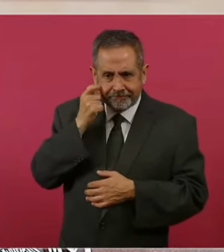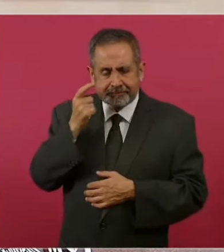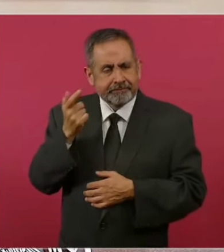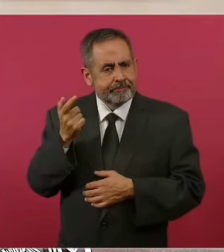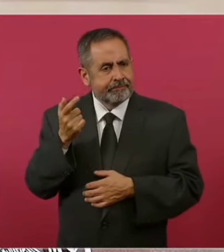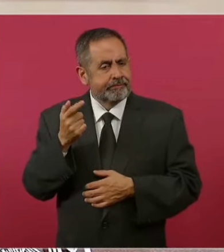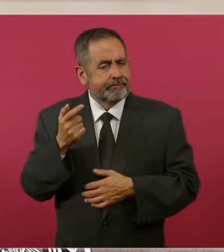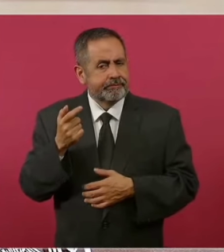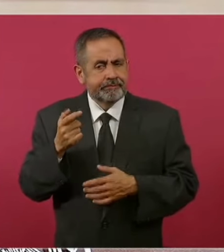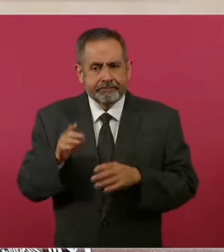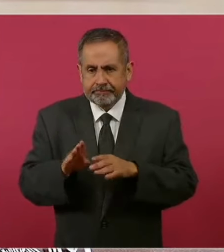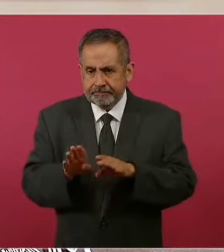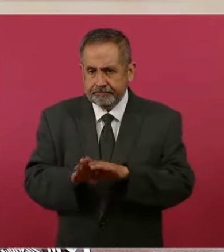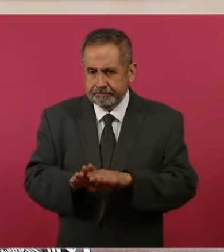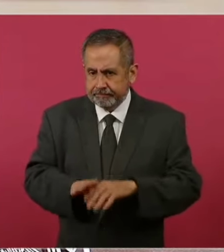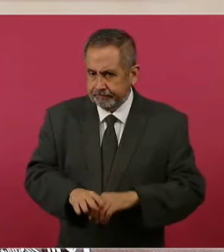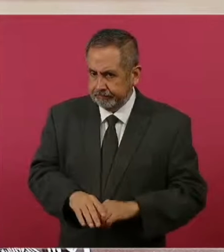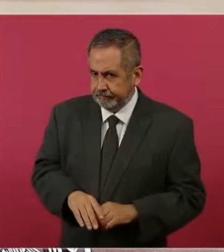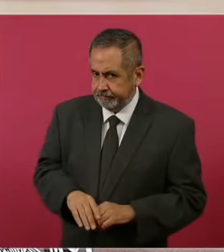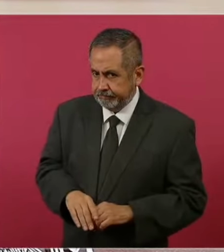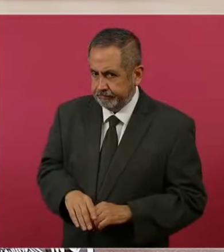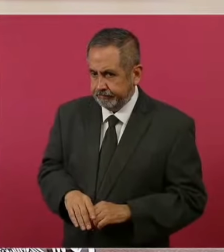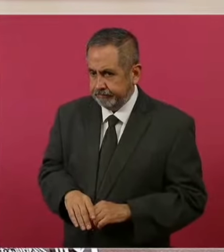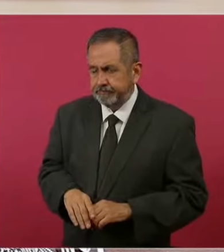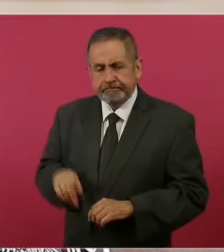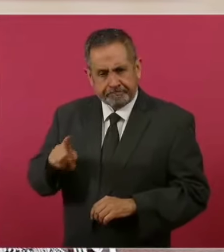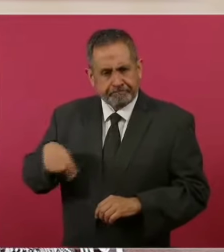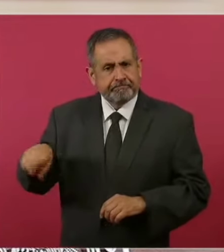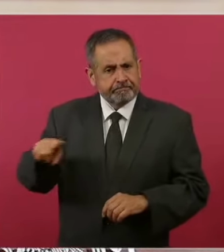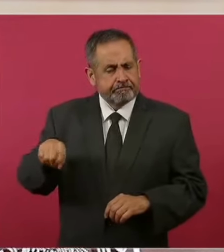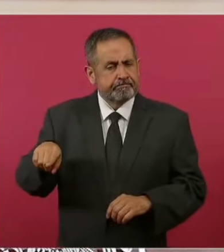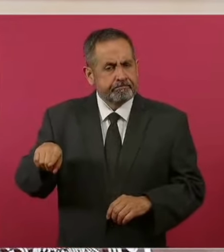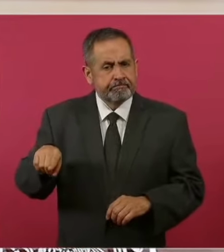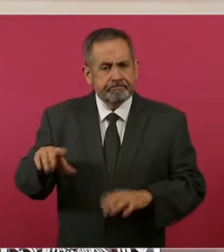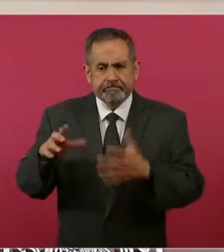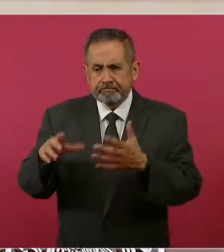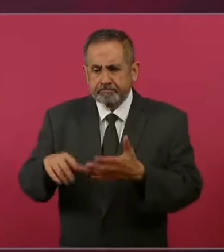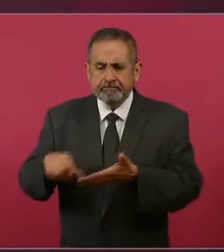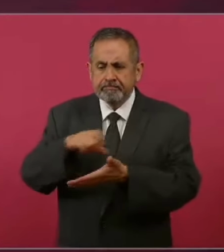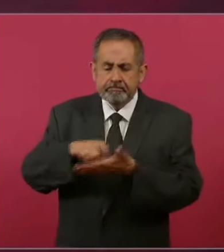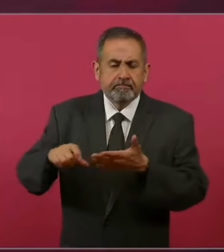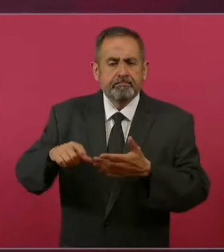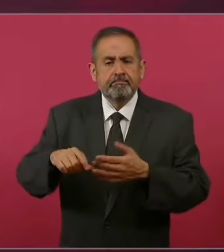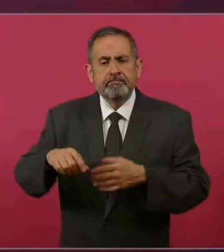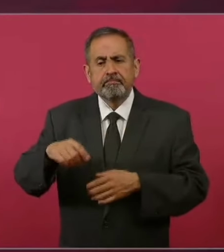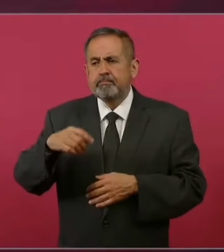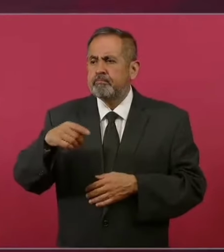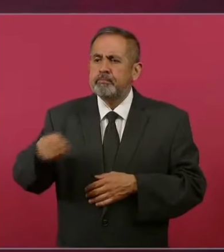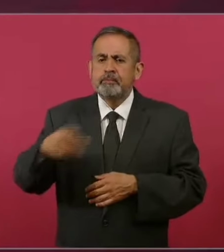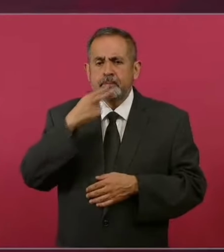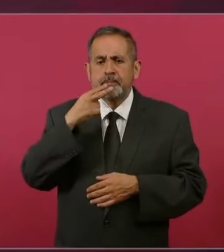que eran consumidores de maíz de las tiendas.